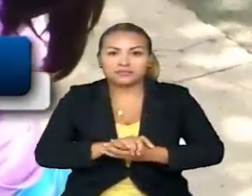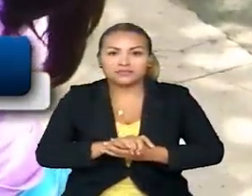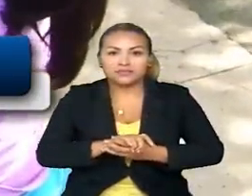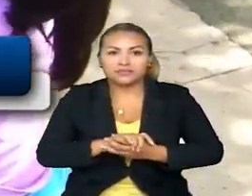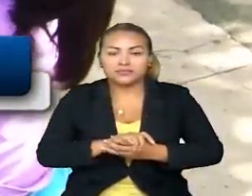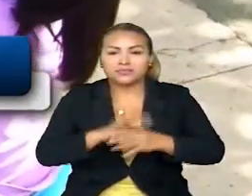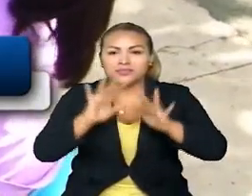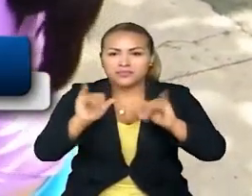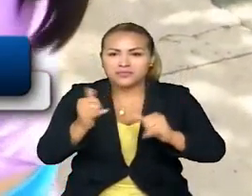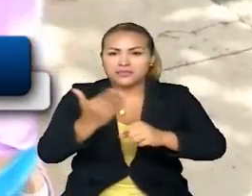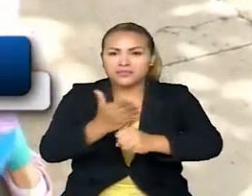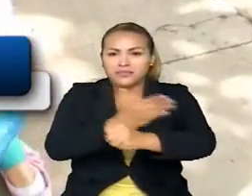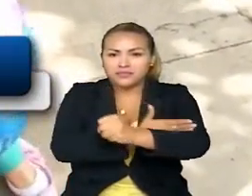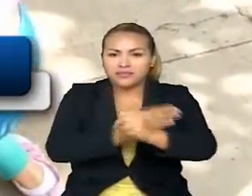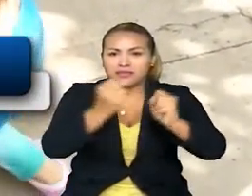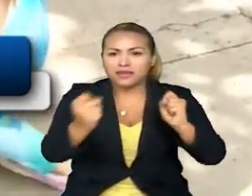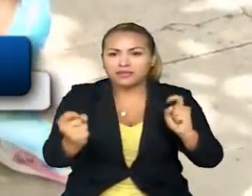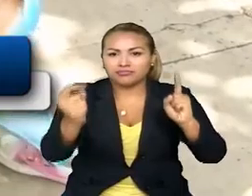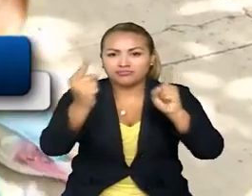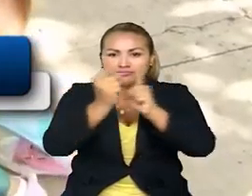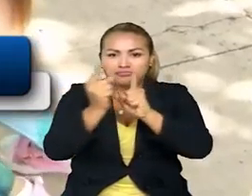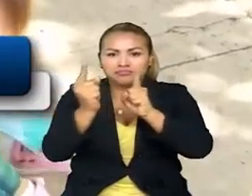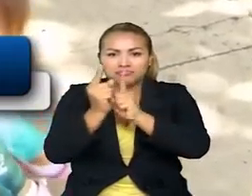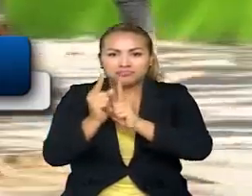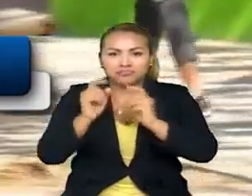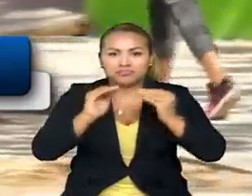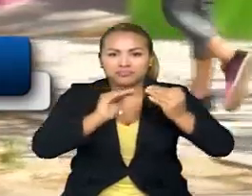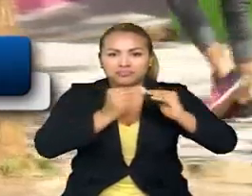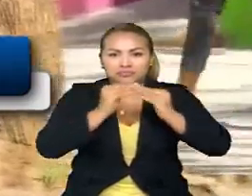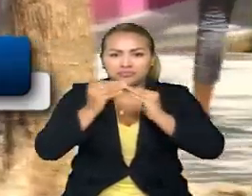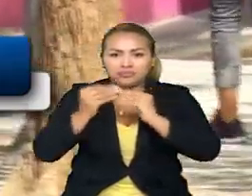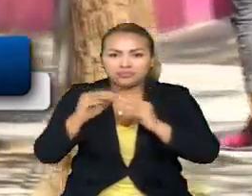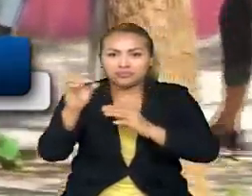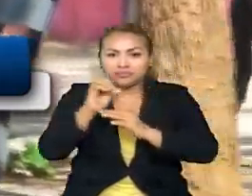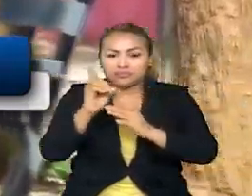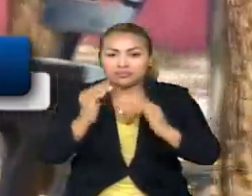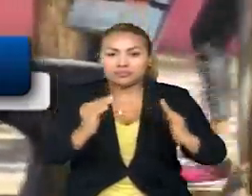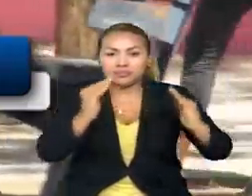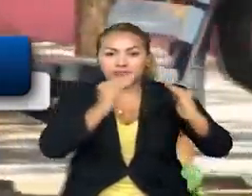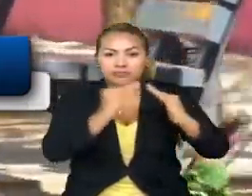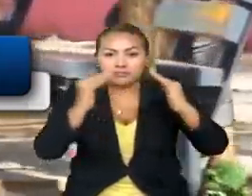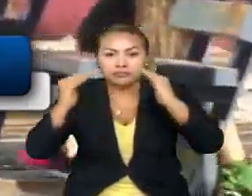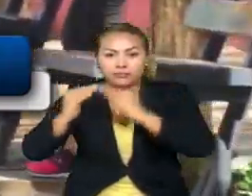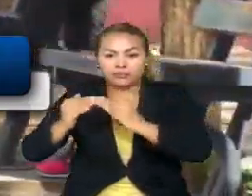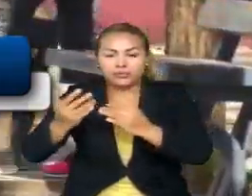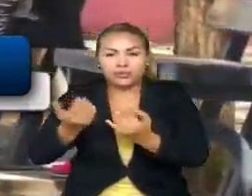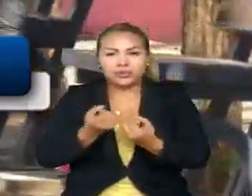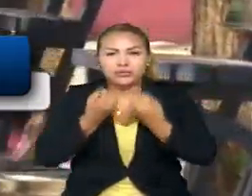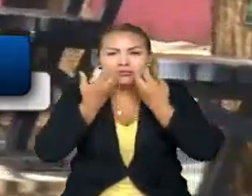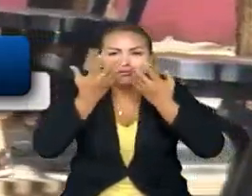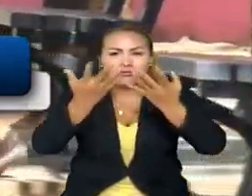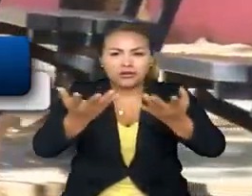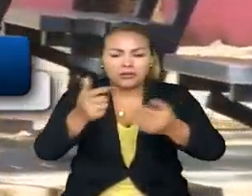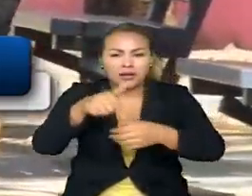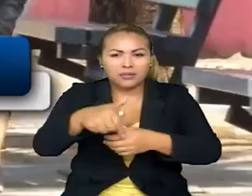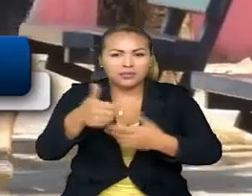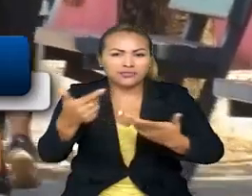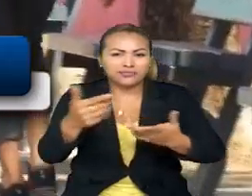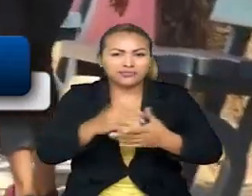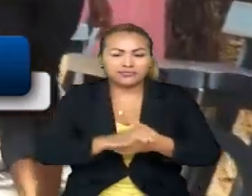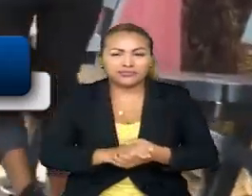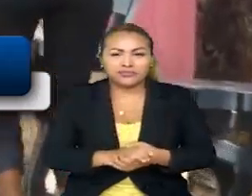comunidades donde el vecino donde es el brigadista que no anuncia nosotros que había una mujer pariente